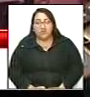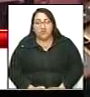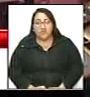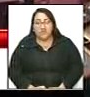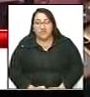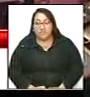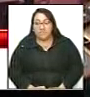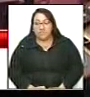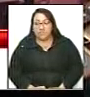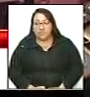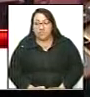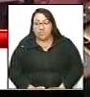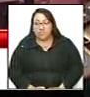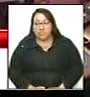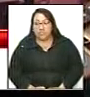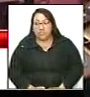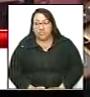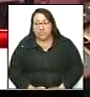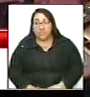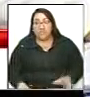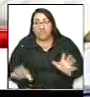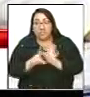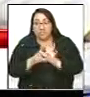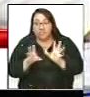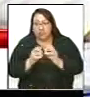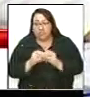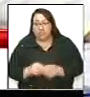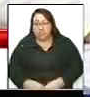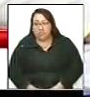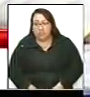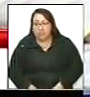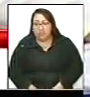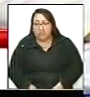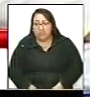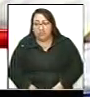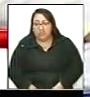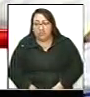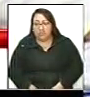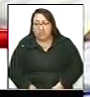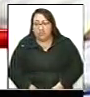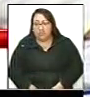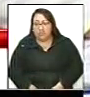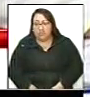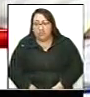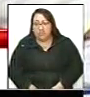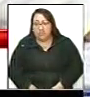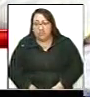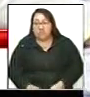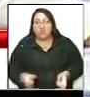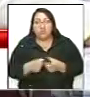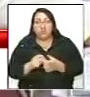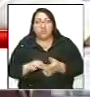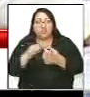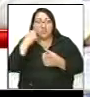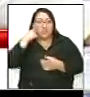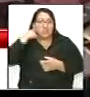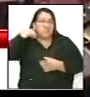si es sobre la ley de la Junta, no, perdón, de la Comisión Especial.